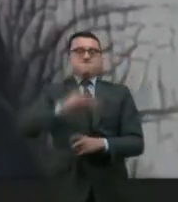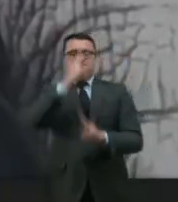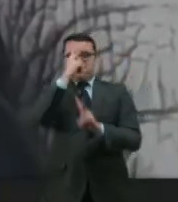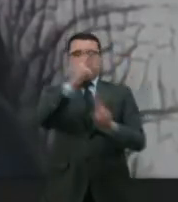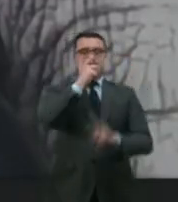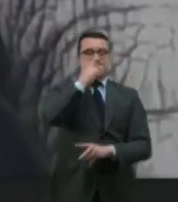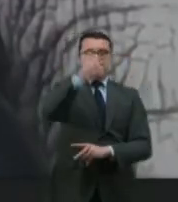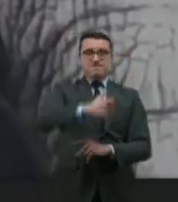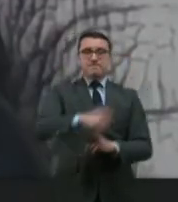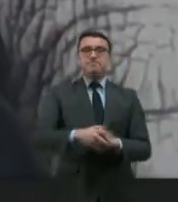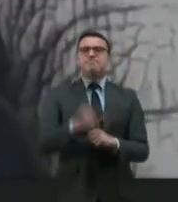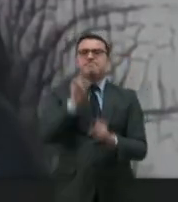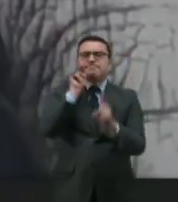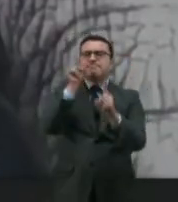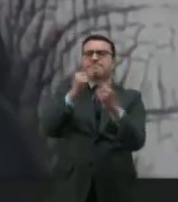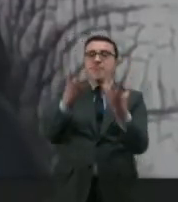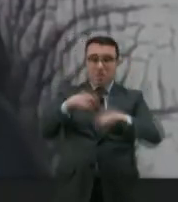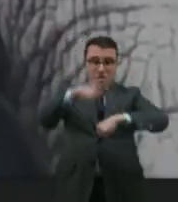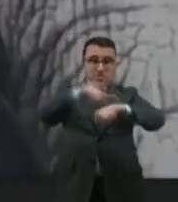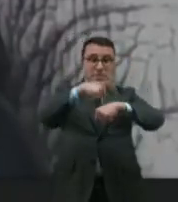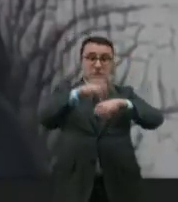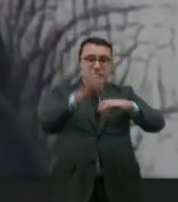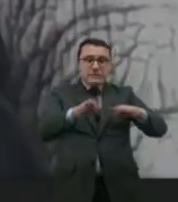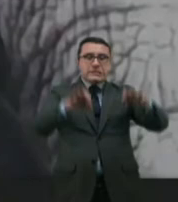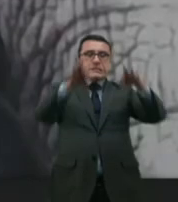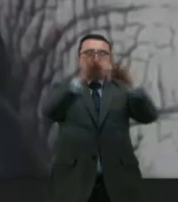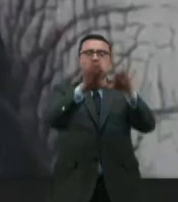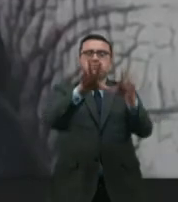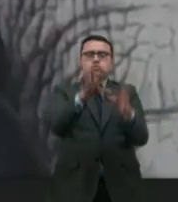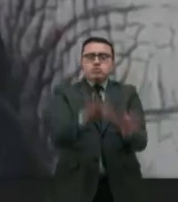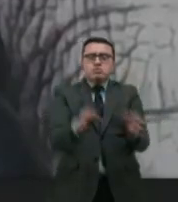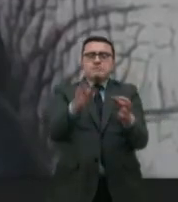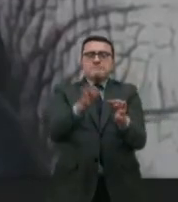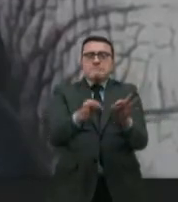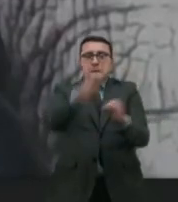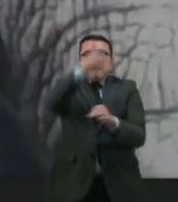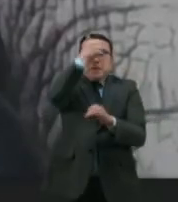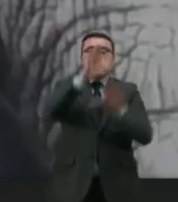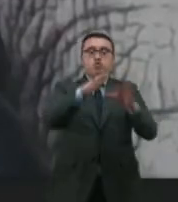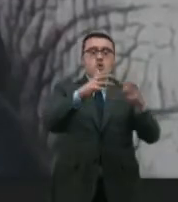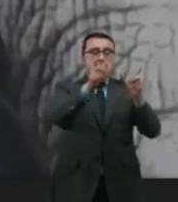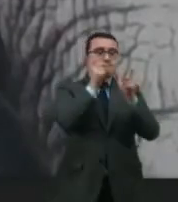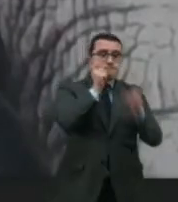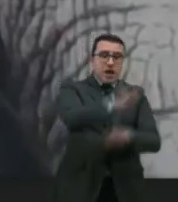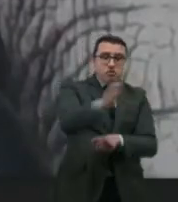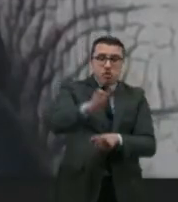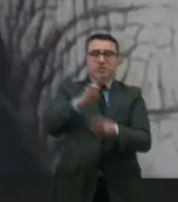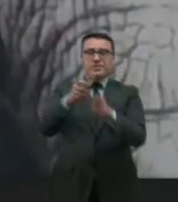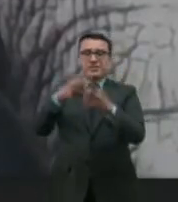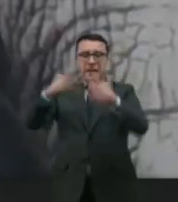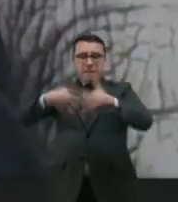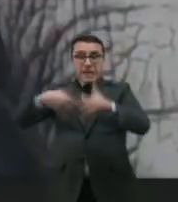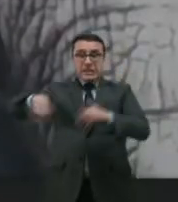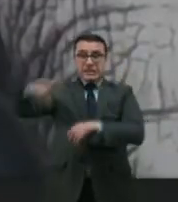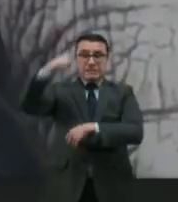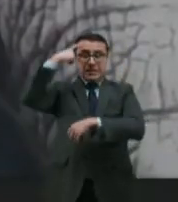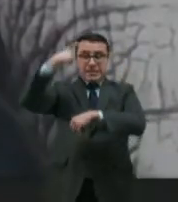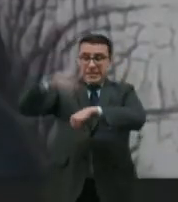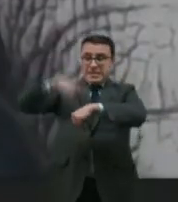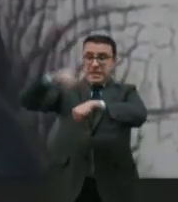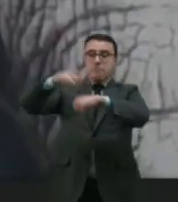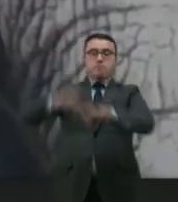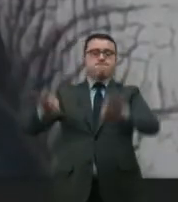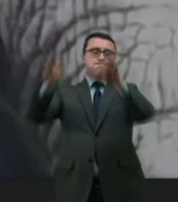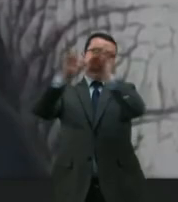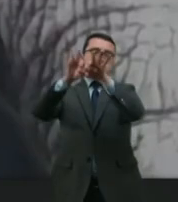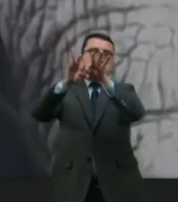el tiempo es el mayor activo de las personas y de las compañías. Y de esta manera logramos que